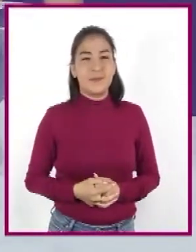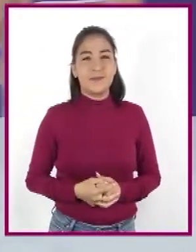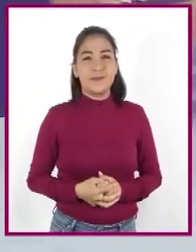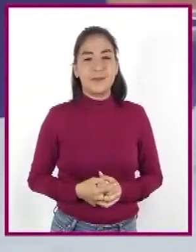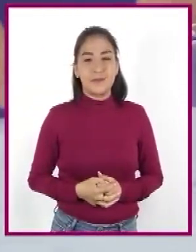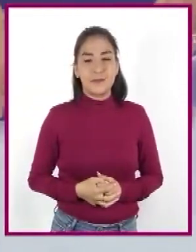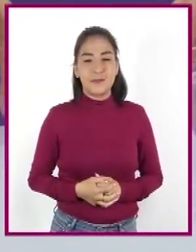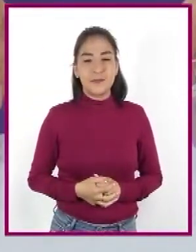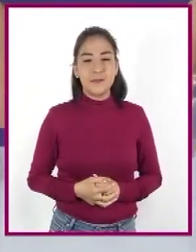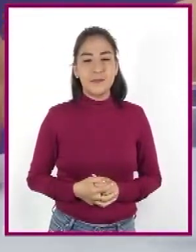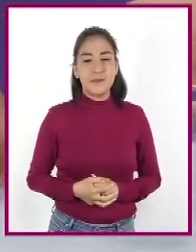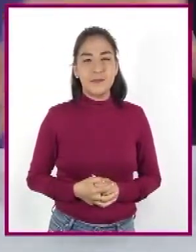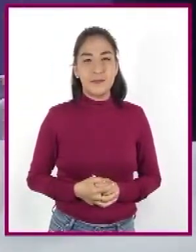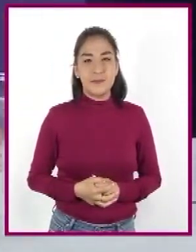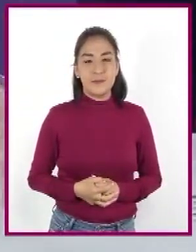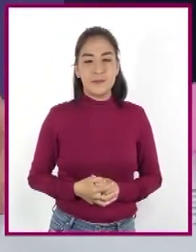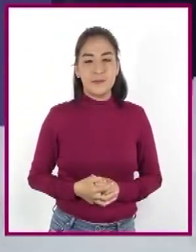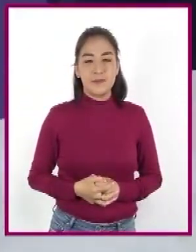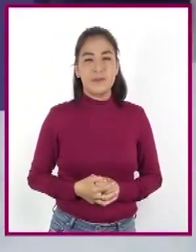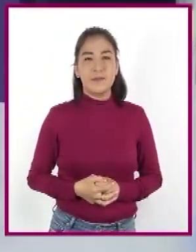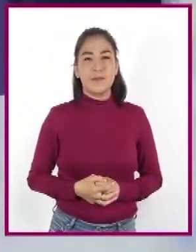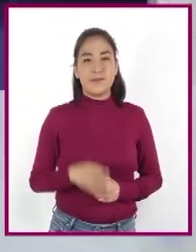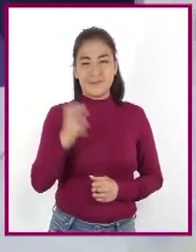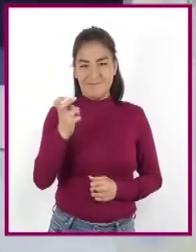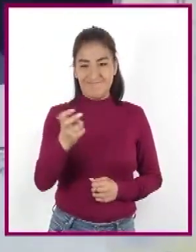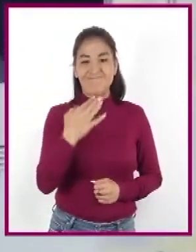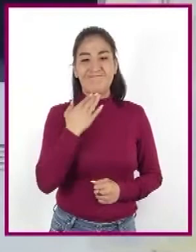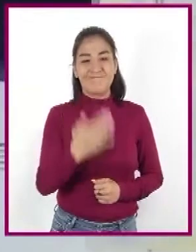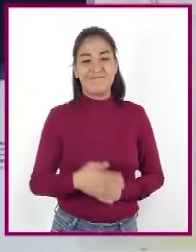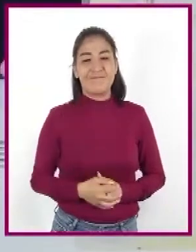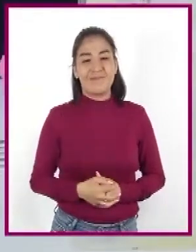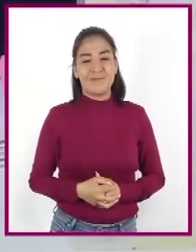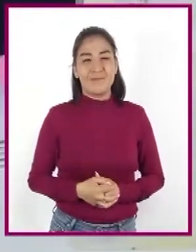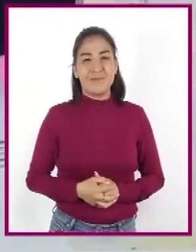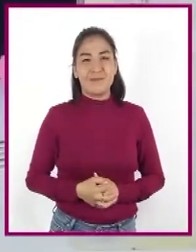Para acá. Eso.